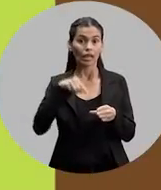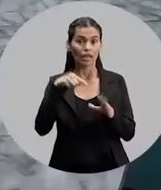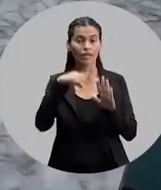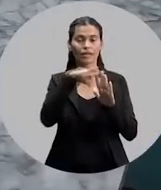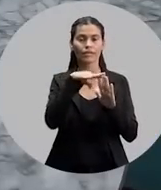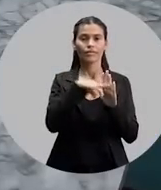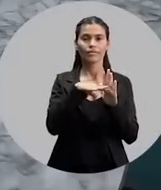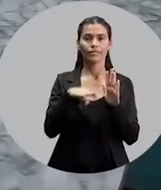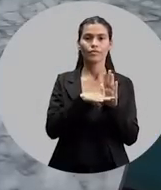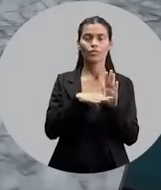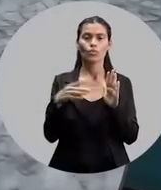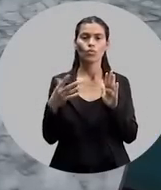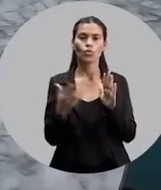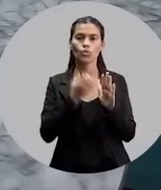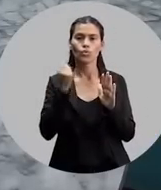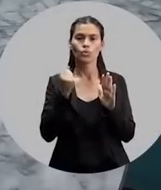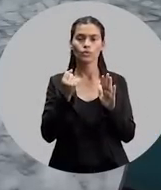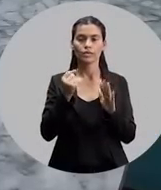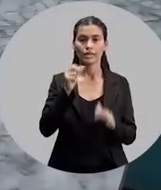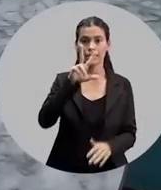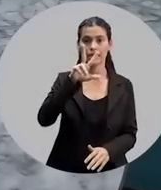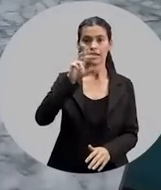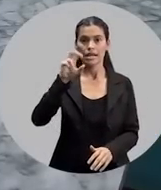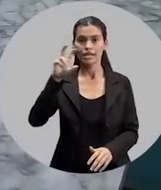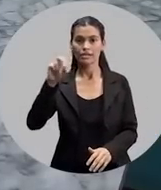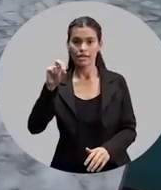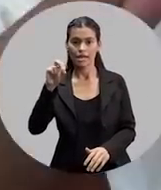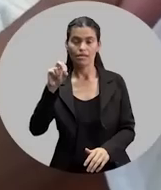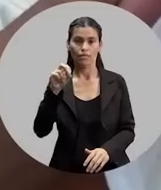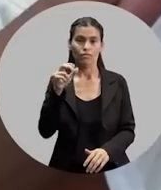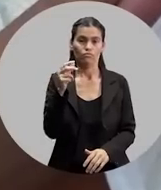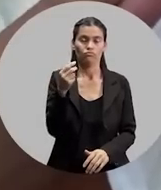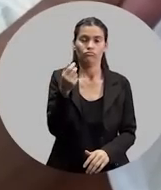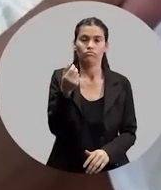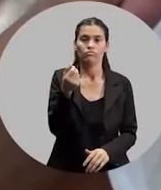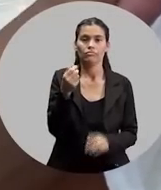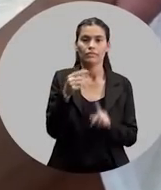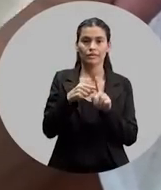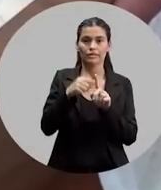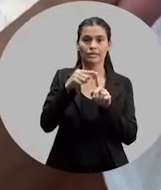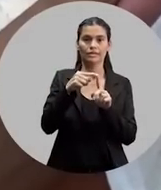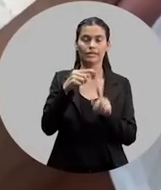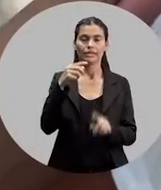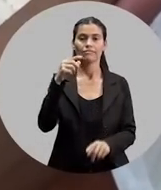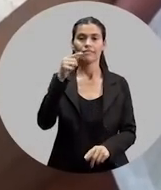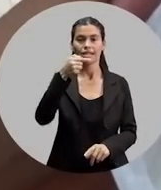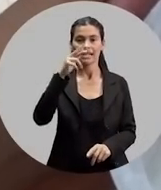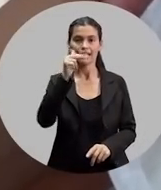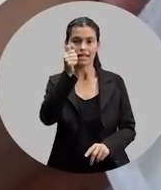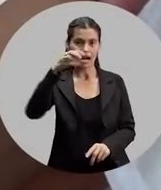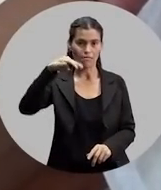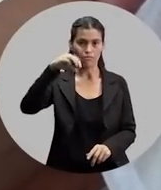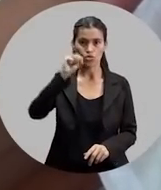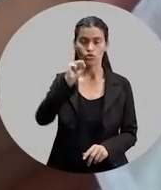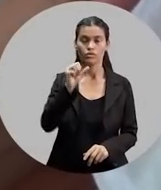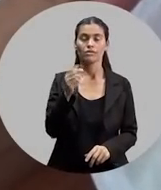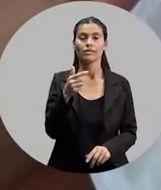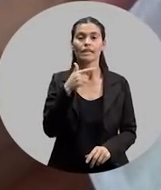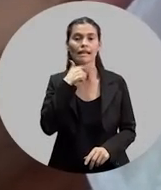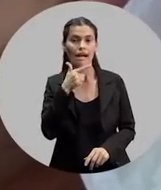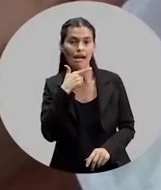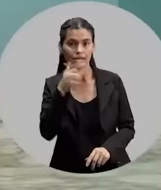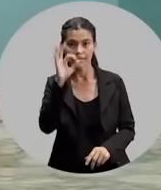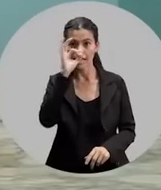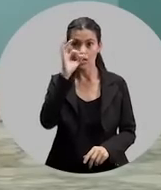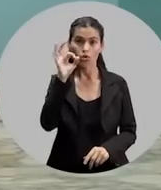Para esta receta vamos a necesitar 300 gramos de materia grasa. Como le dije, puede ser manteca